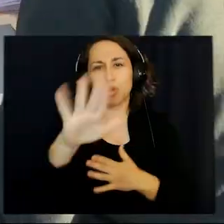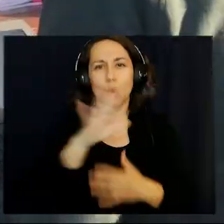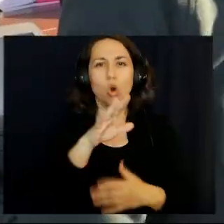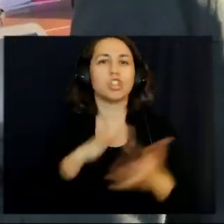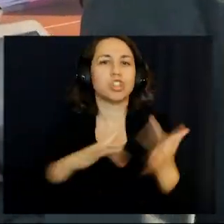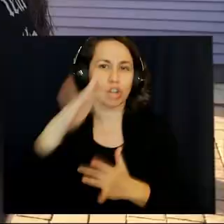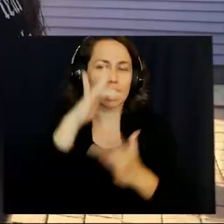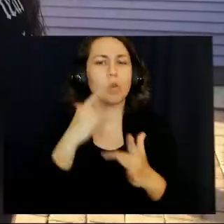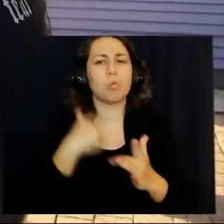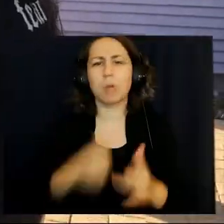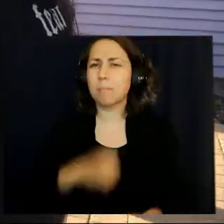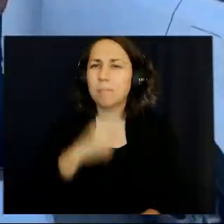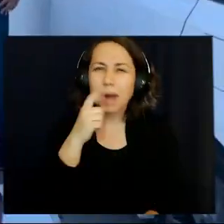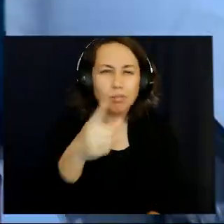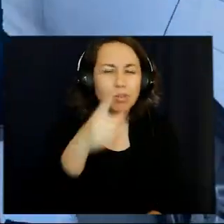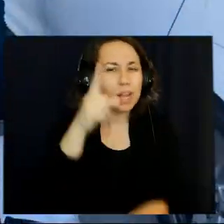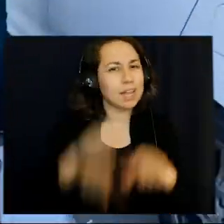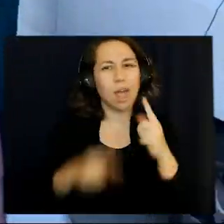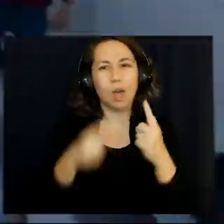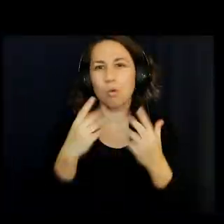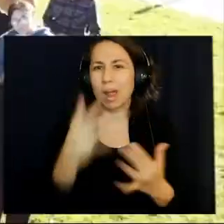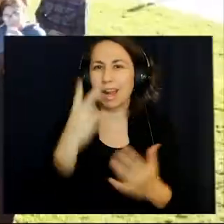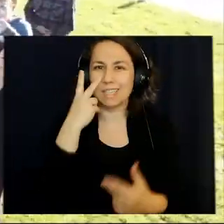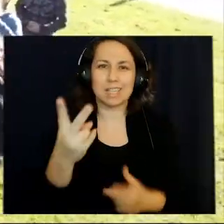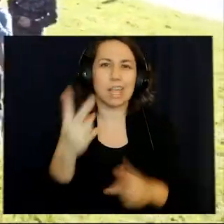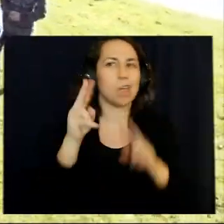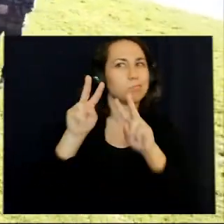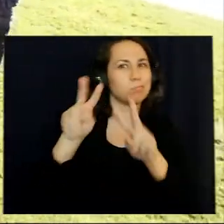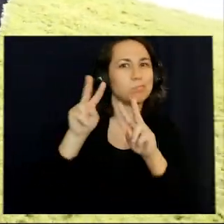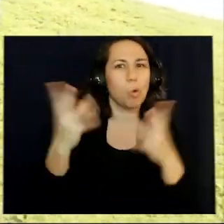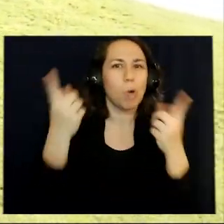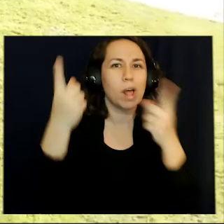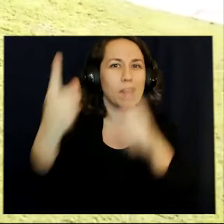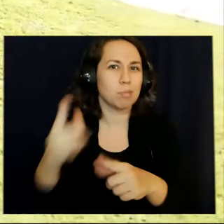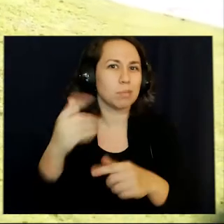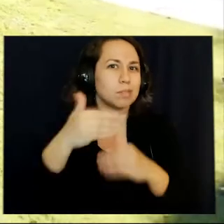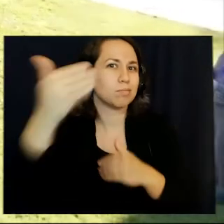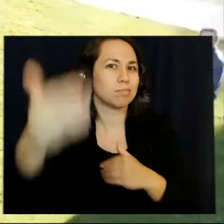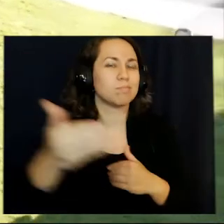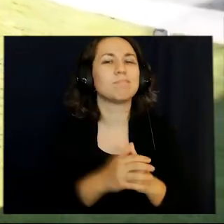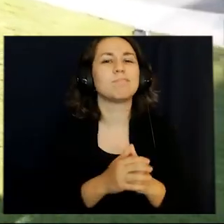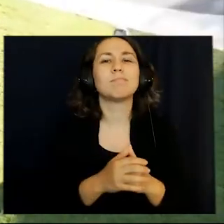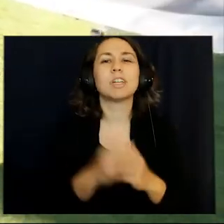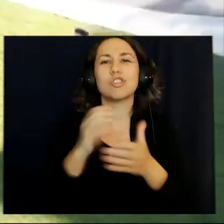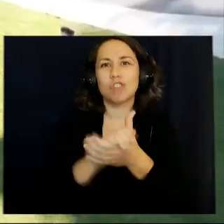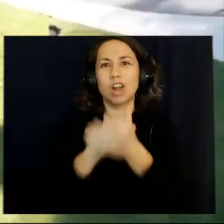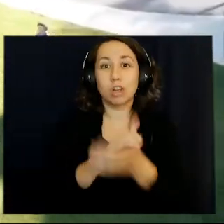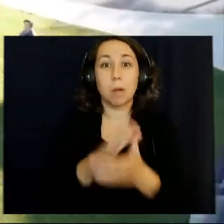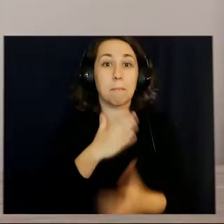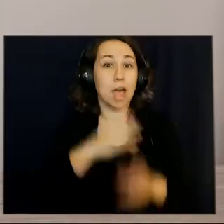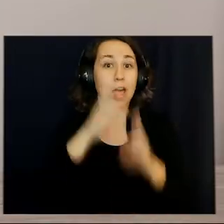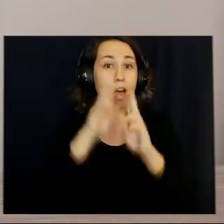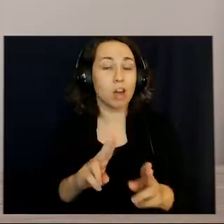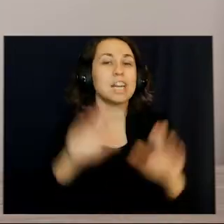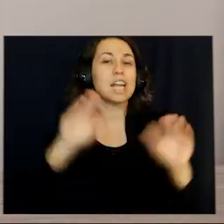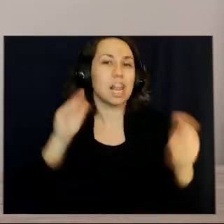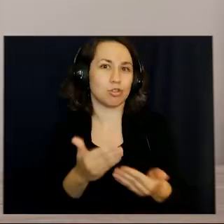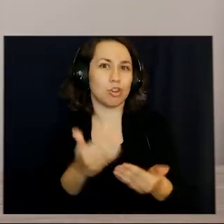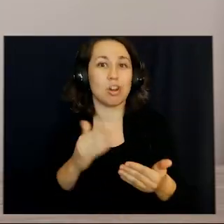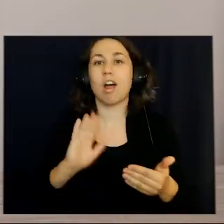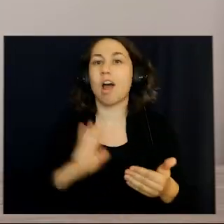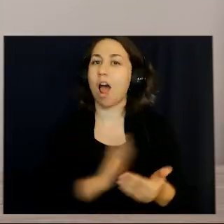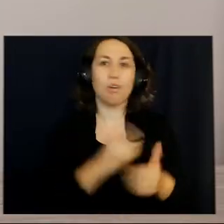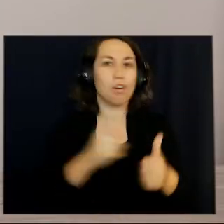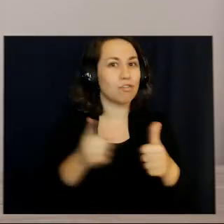honor presentarles a nuestra primera alumna de 100 mejores alumnos para la preparatoria Círculos en Advanced Learning